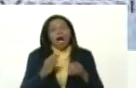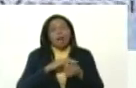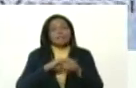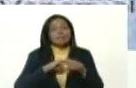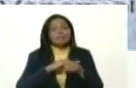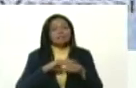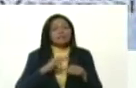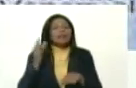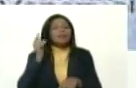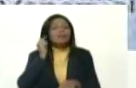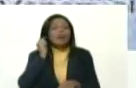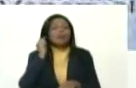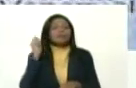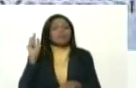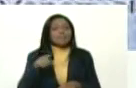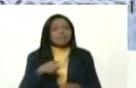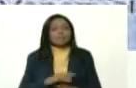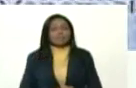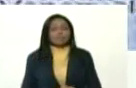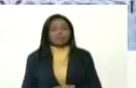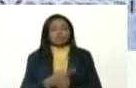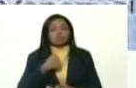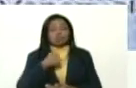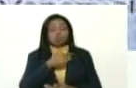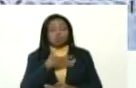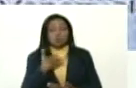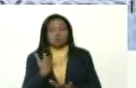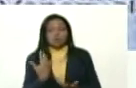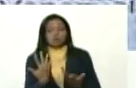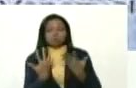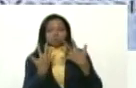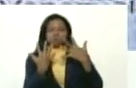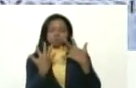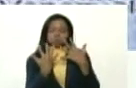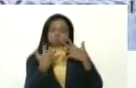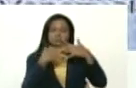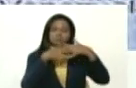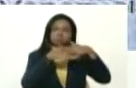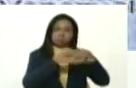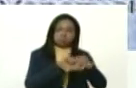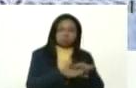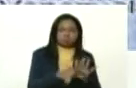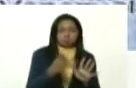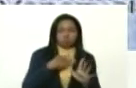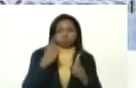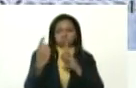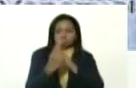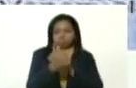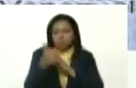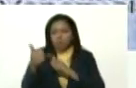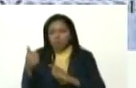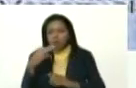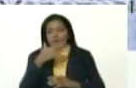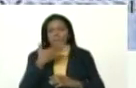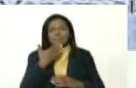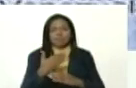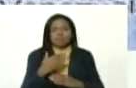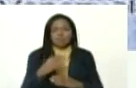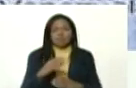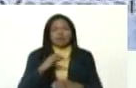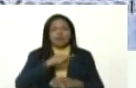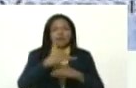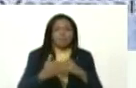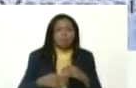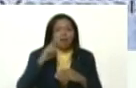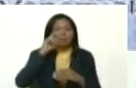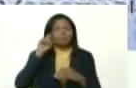Villegas, yo quiero involucrarme, lo pido nuevamente, personalmente, en el plan parto